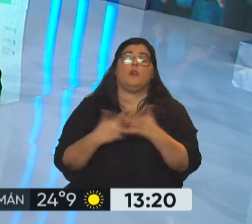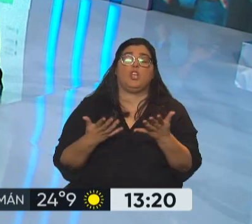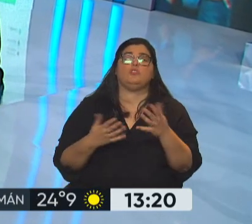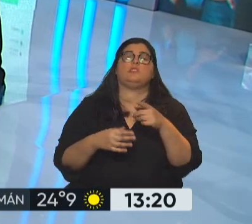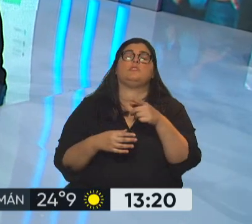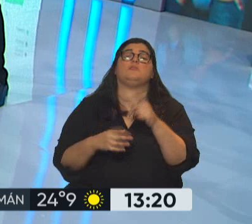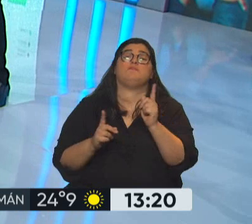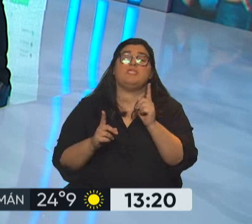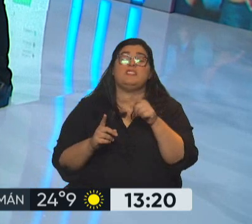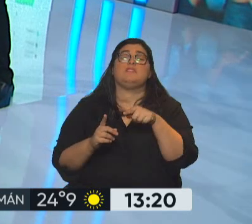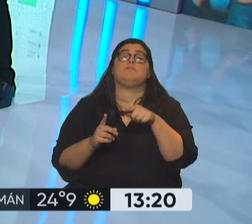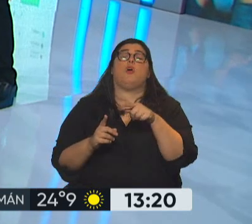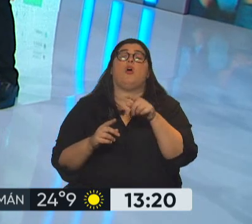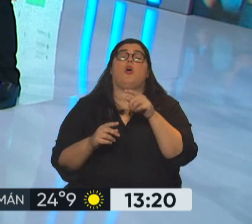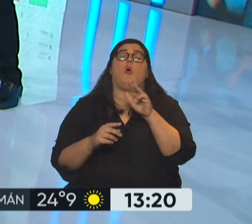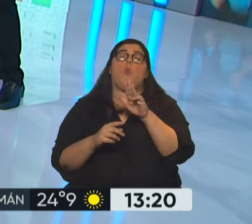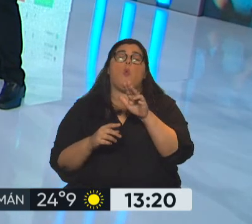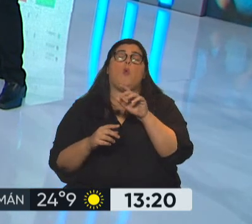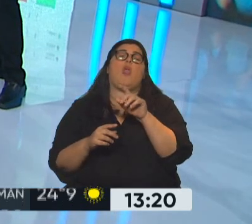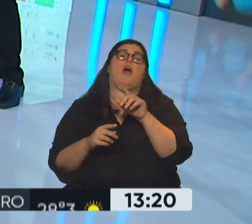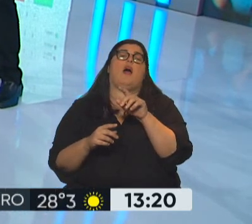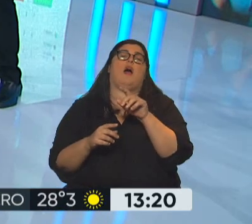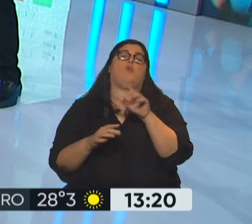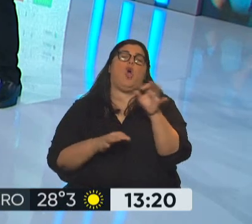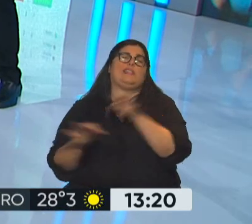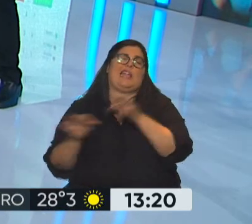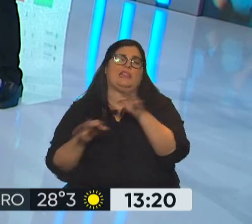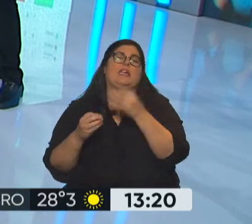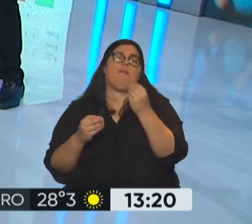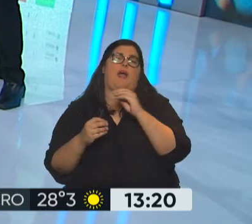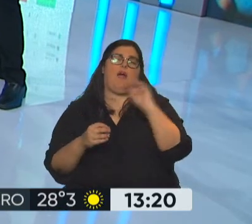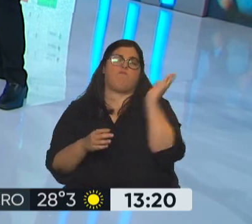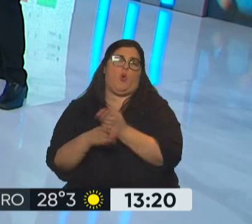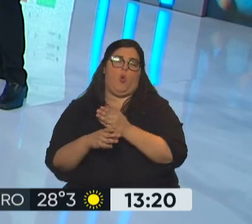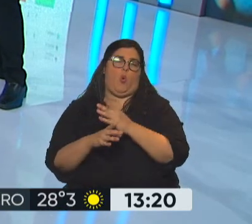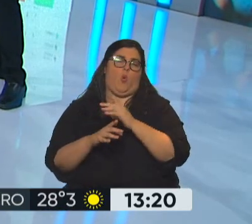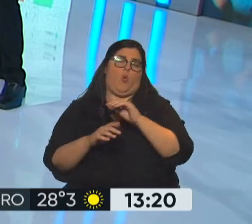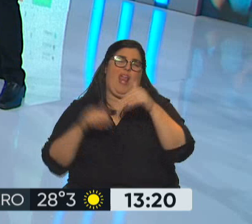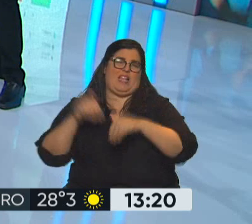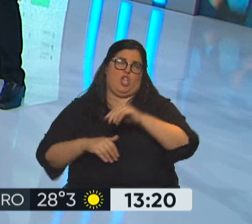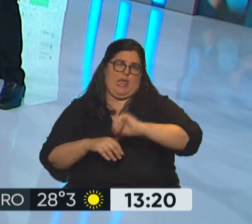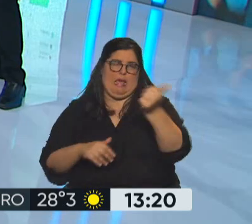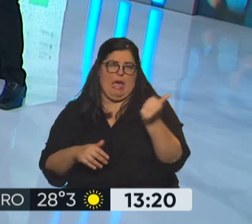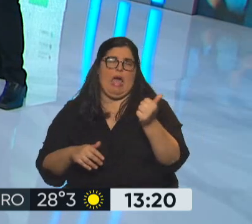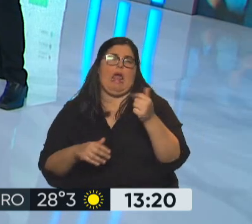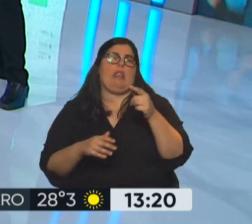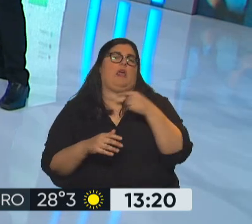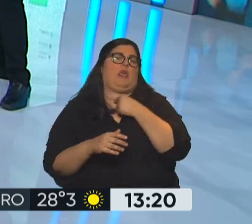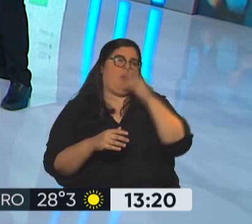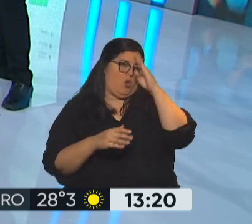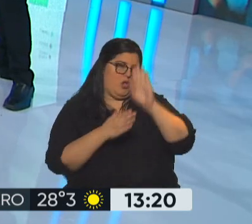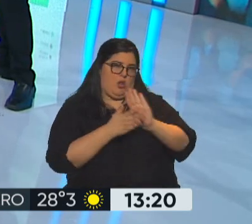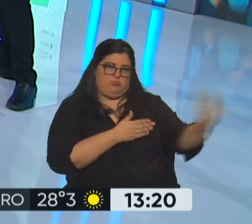entonces, en esa cosa de aislar, que es una estrategia para ganar las elecciones, con el campo democrático,